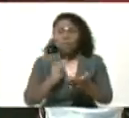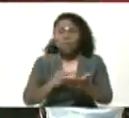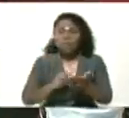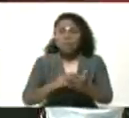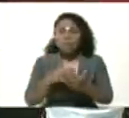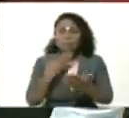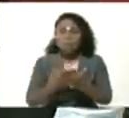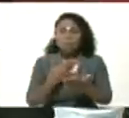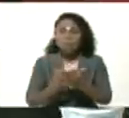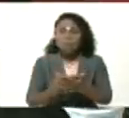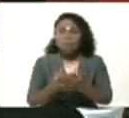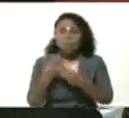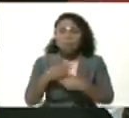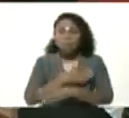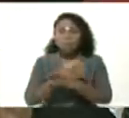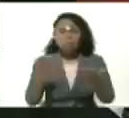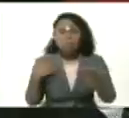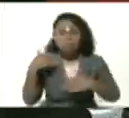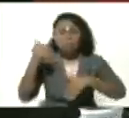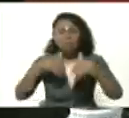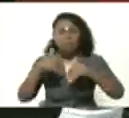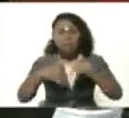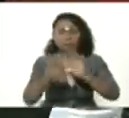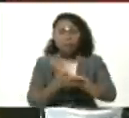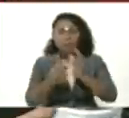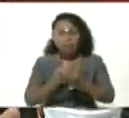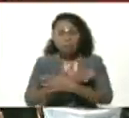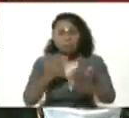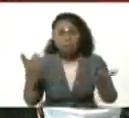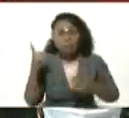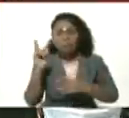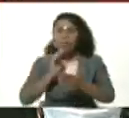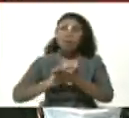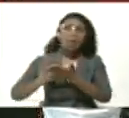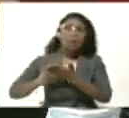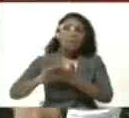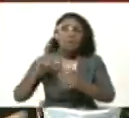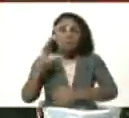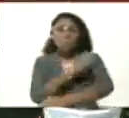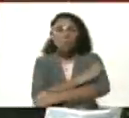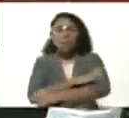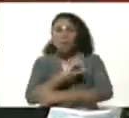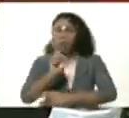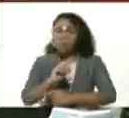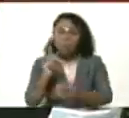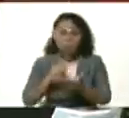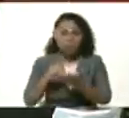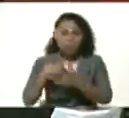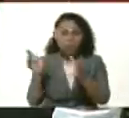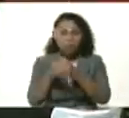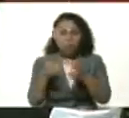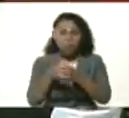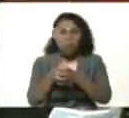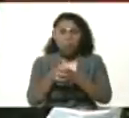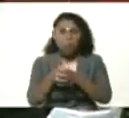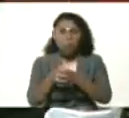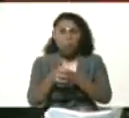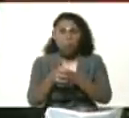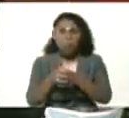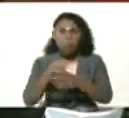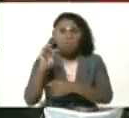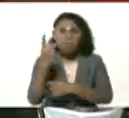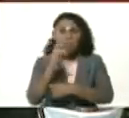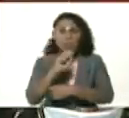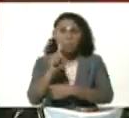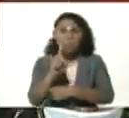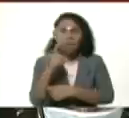garantías electorales? ¿Considera que están dadas las garantías electorales, que no hay excusas para que la oposición no participe en estos comicios? Una segunda